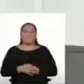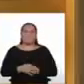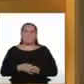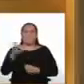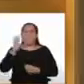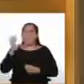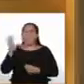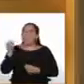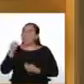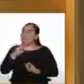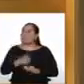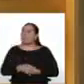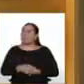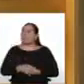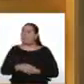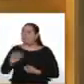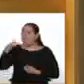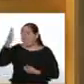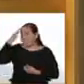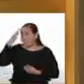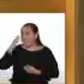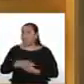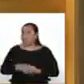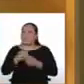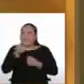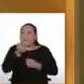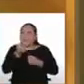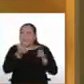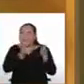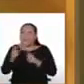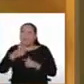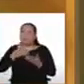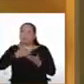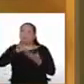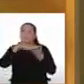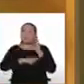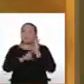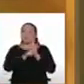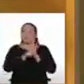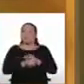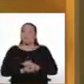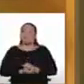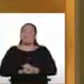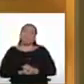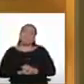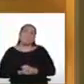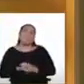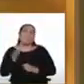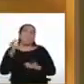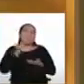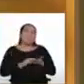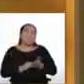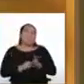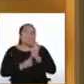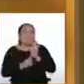Hola Yanni, ¿cómo estás? Adivina qué, ya tengo casi listo mi proyecto de ley. Ay, Rodri, ¿insistes